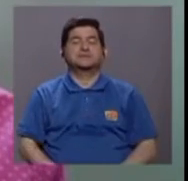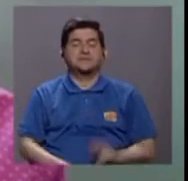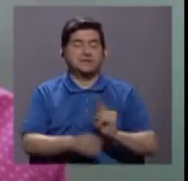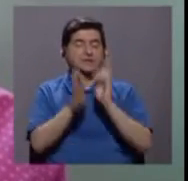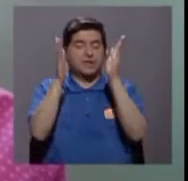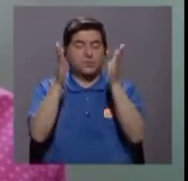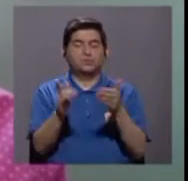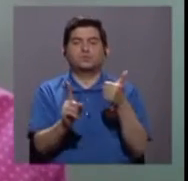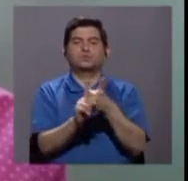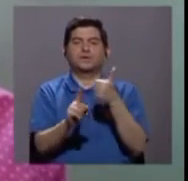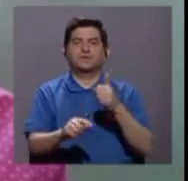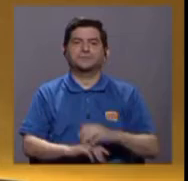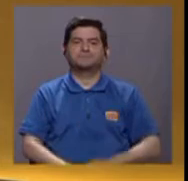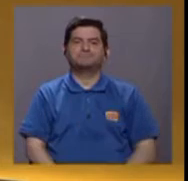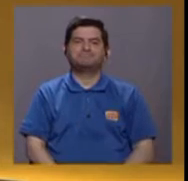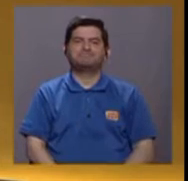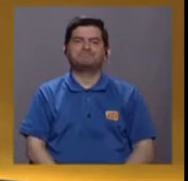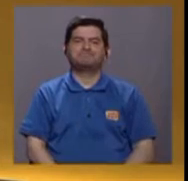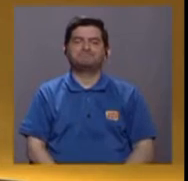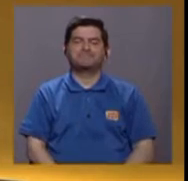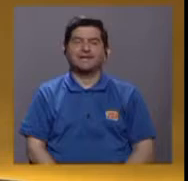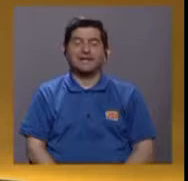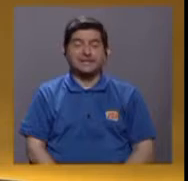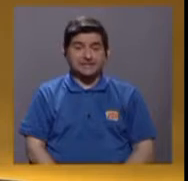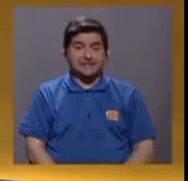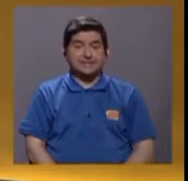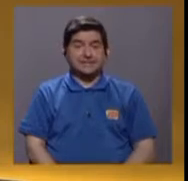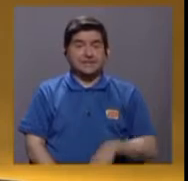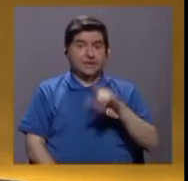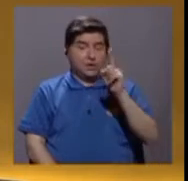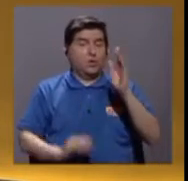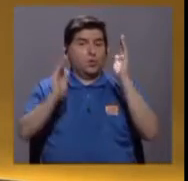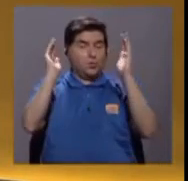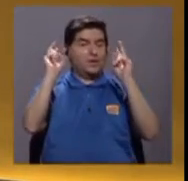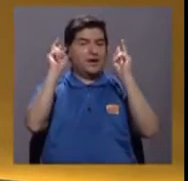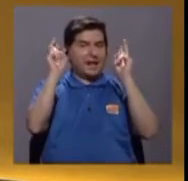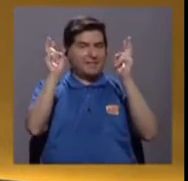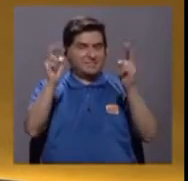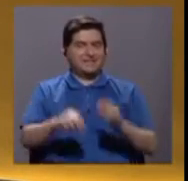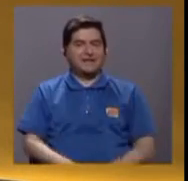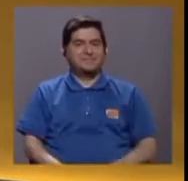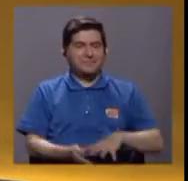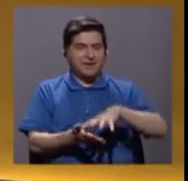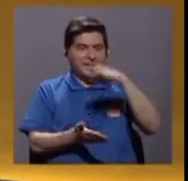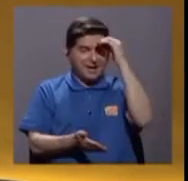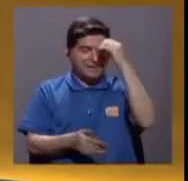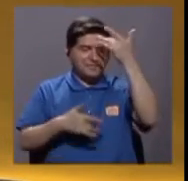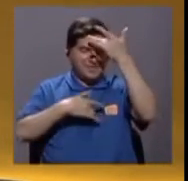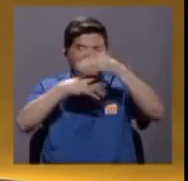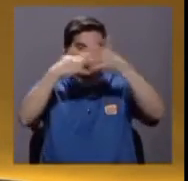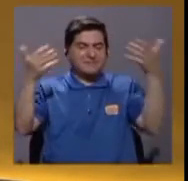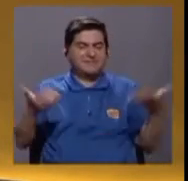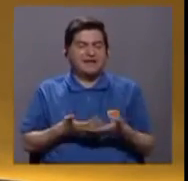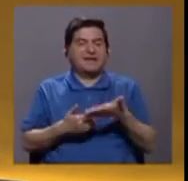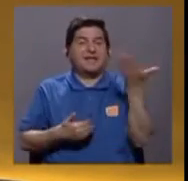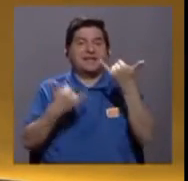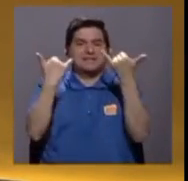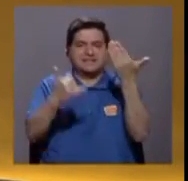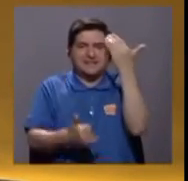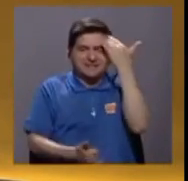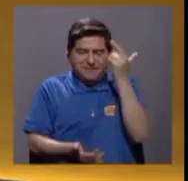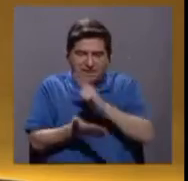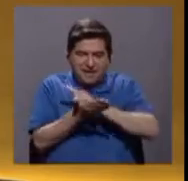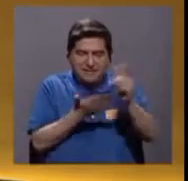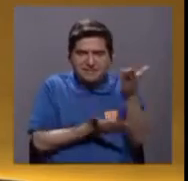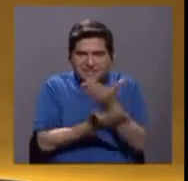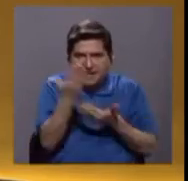usuarios. No hay ninguna duda, y uno de los grandes temas es qué vamos a aprender de la pandemia. Ya aprendimos que hay que lavarnos las